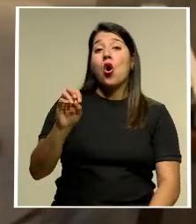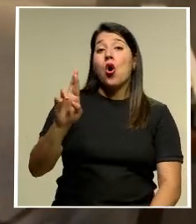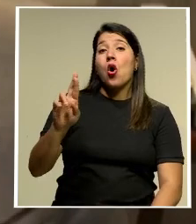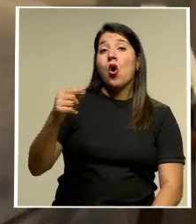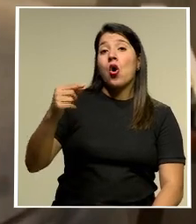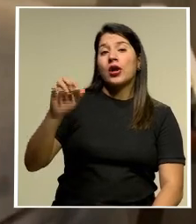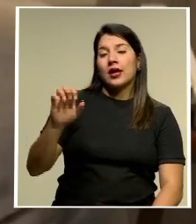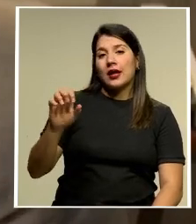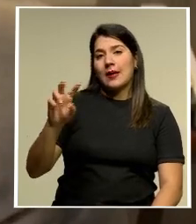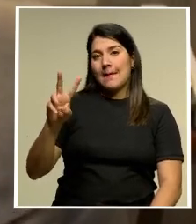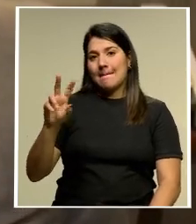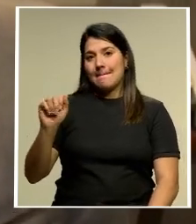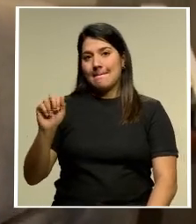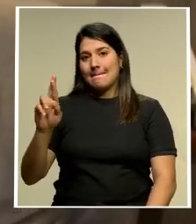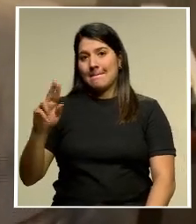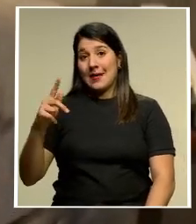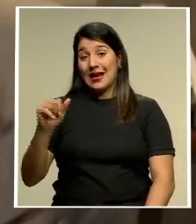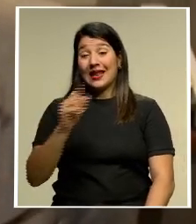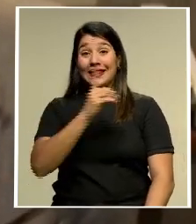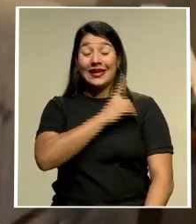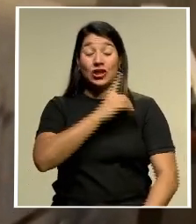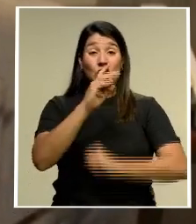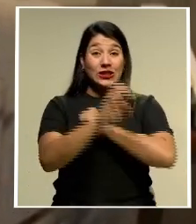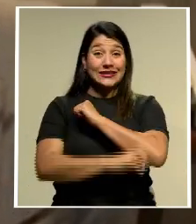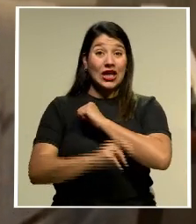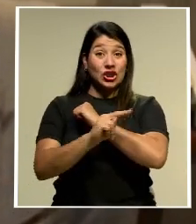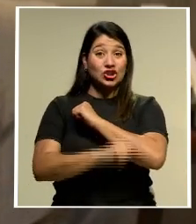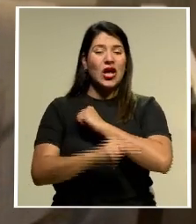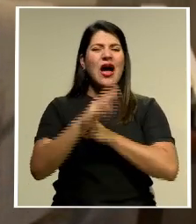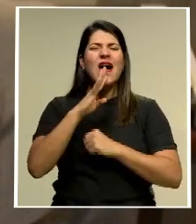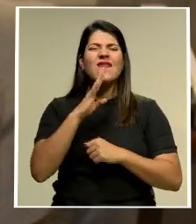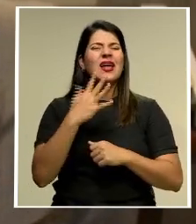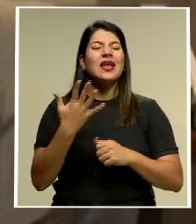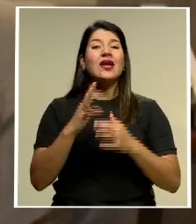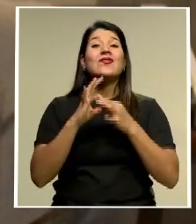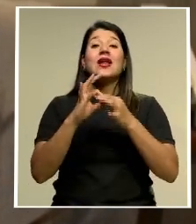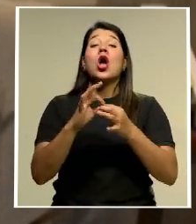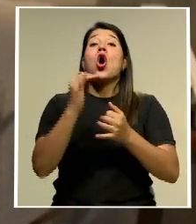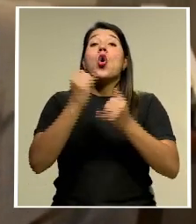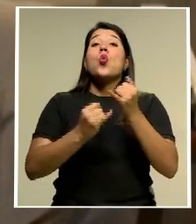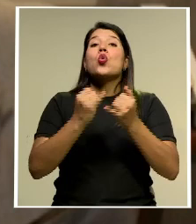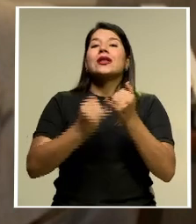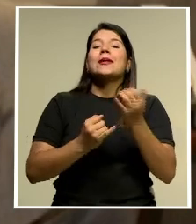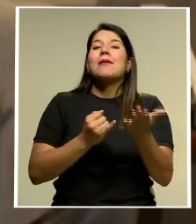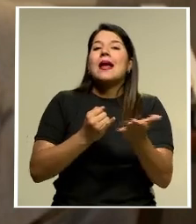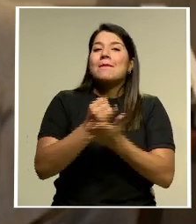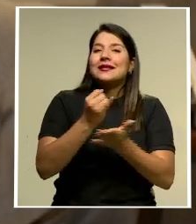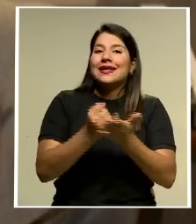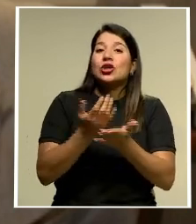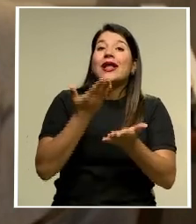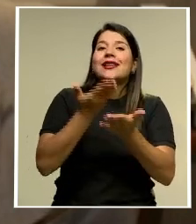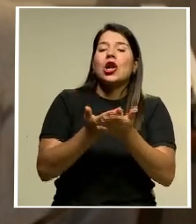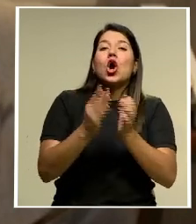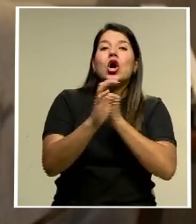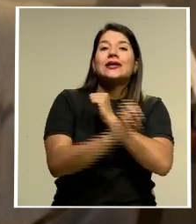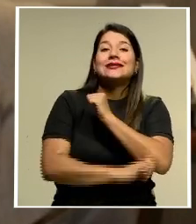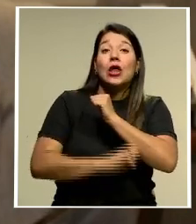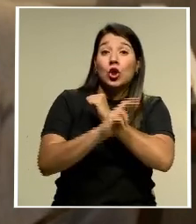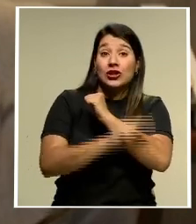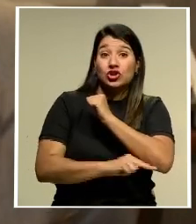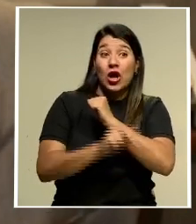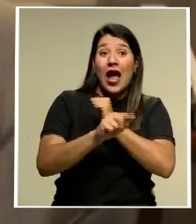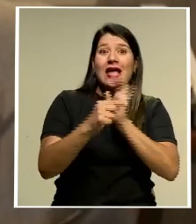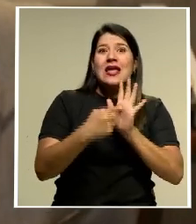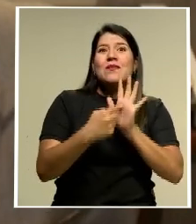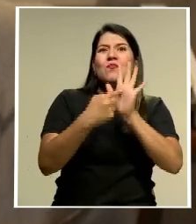director del Estado de la Nación, hablando sobre el último informe Estado de la Región, que muestra un cóctel